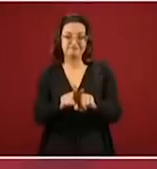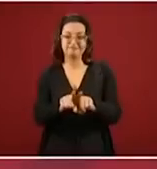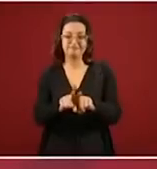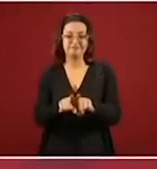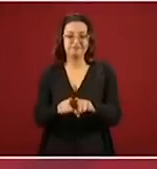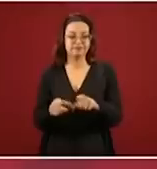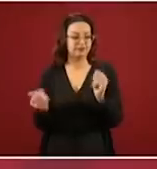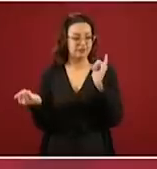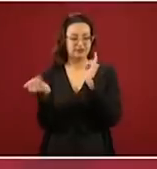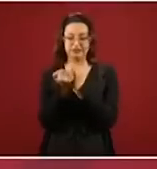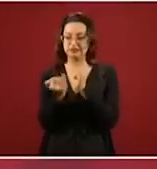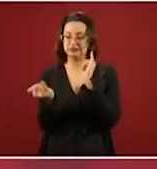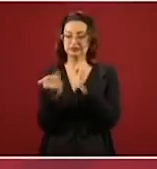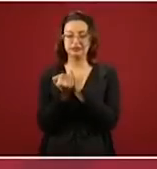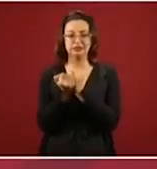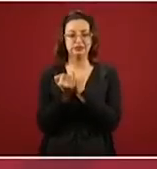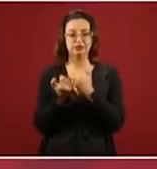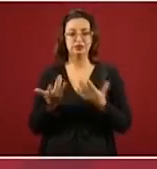igual